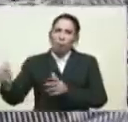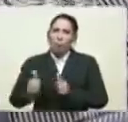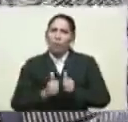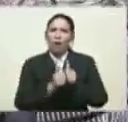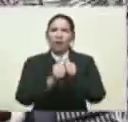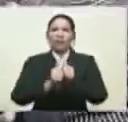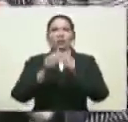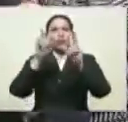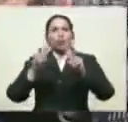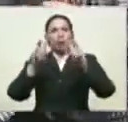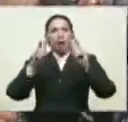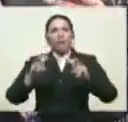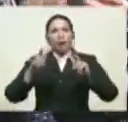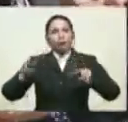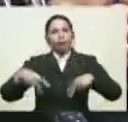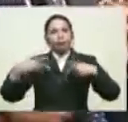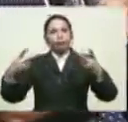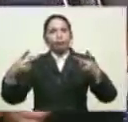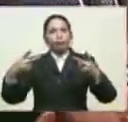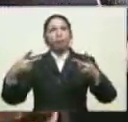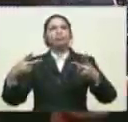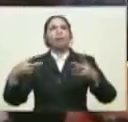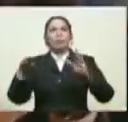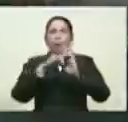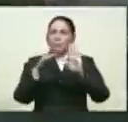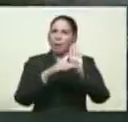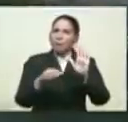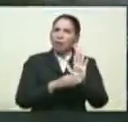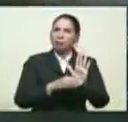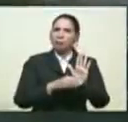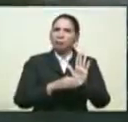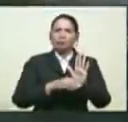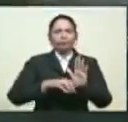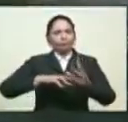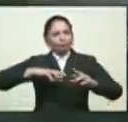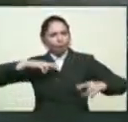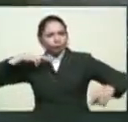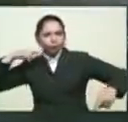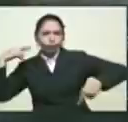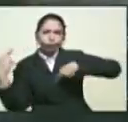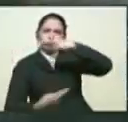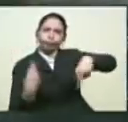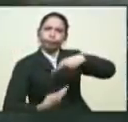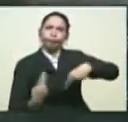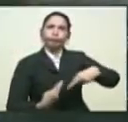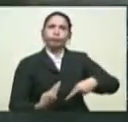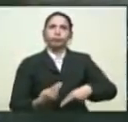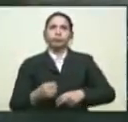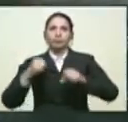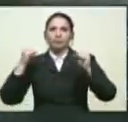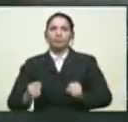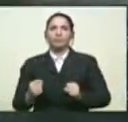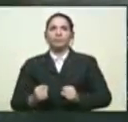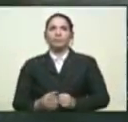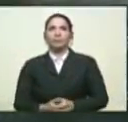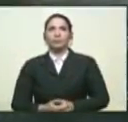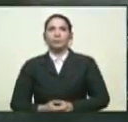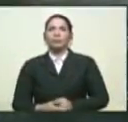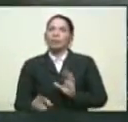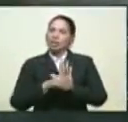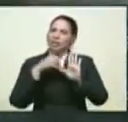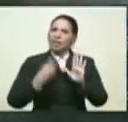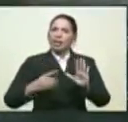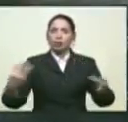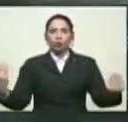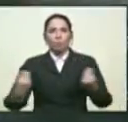etapa donde será inevitable radicalizar una revolución que tiene derecho a